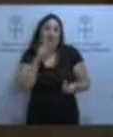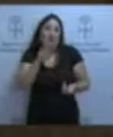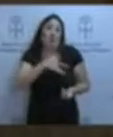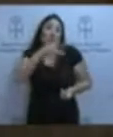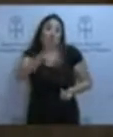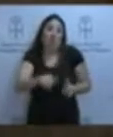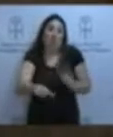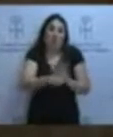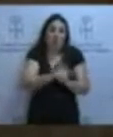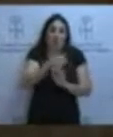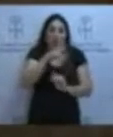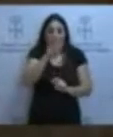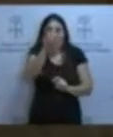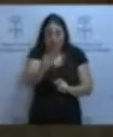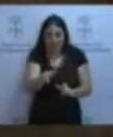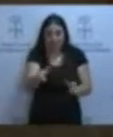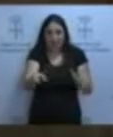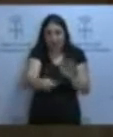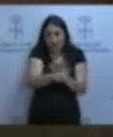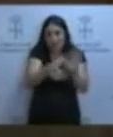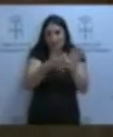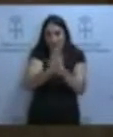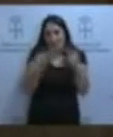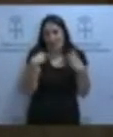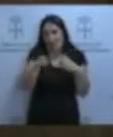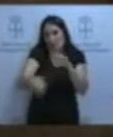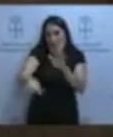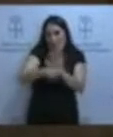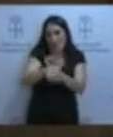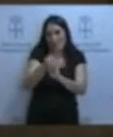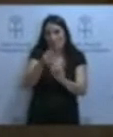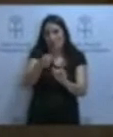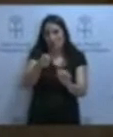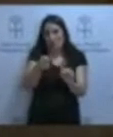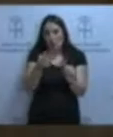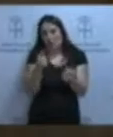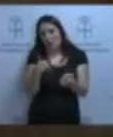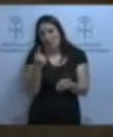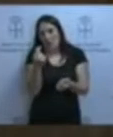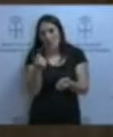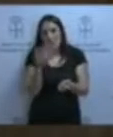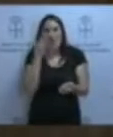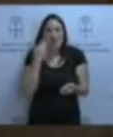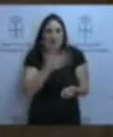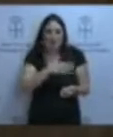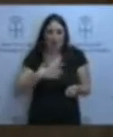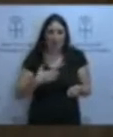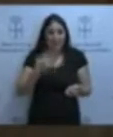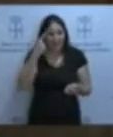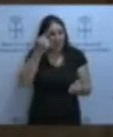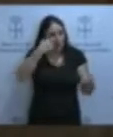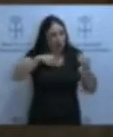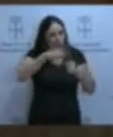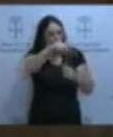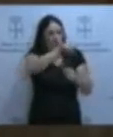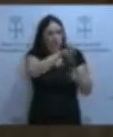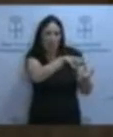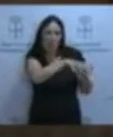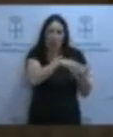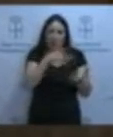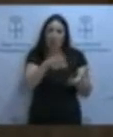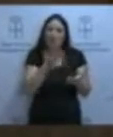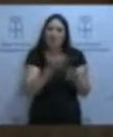para defraudadores, es porque estás defraudando Hacienda y estás lavando el dinero. Sabemos que estas conductas ustedes las han cuestionado porque pidieron y celebraron